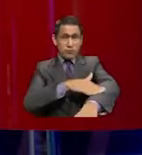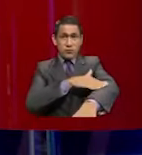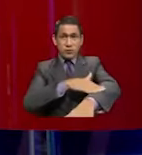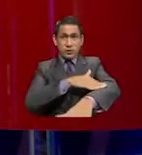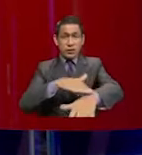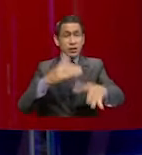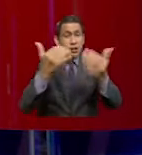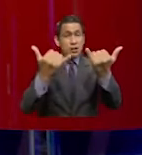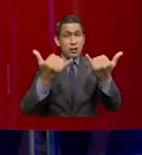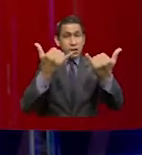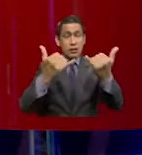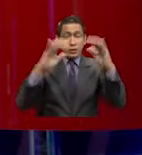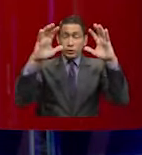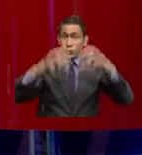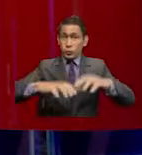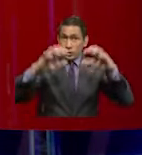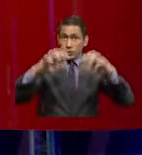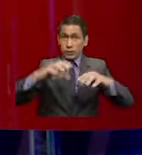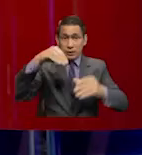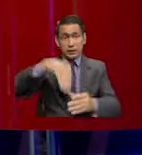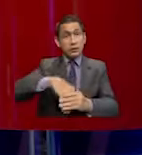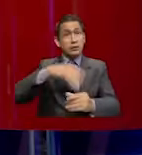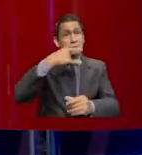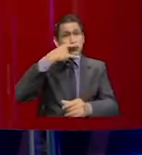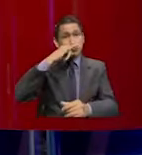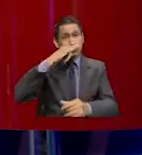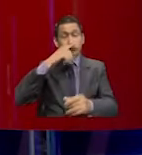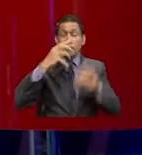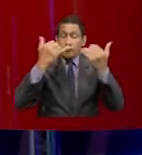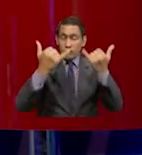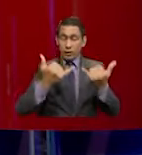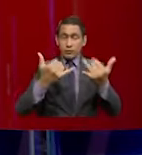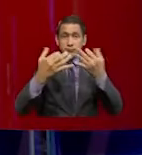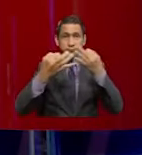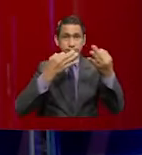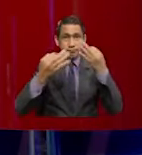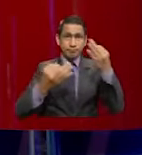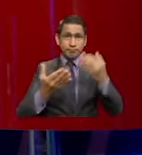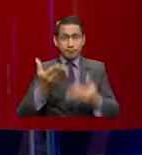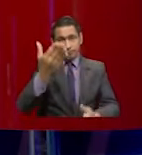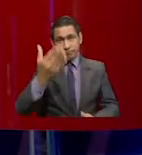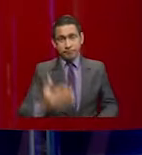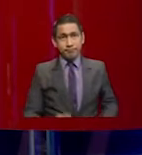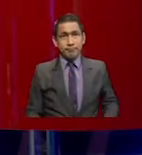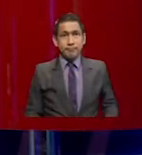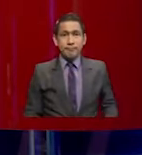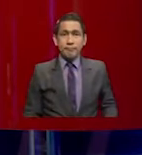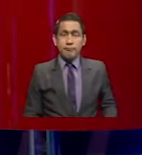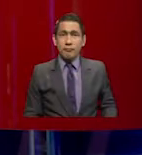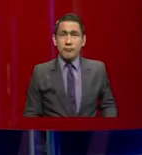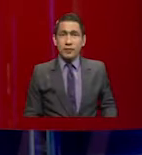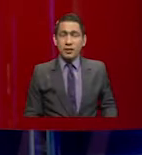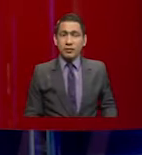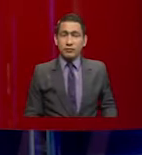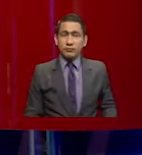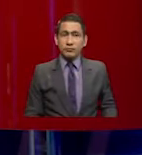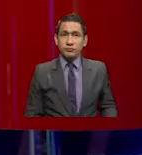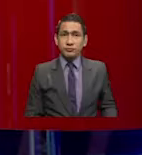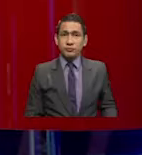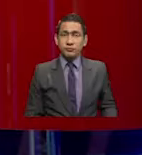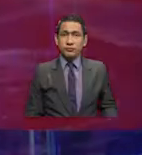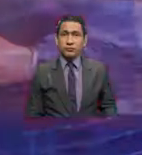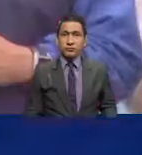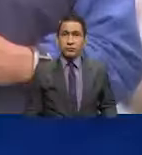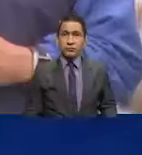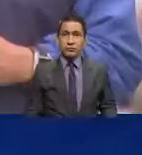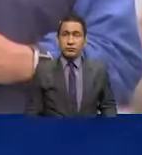invernal, principalmente en los niños. Stalin Vaquerizo nos da un informe de estas patologías. Adelante.